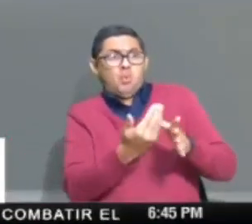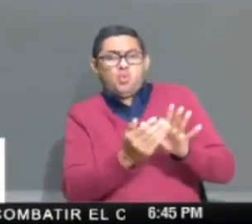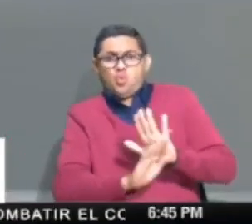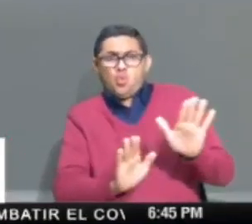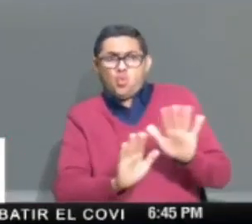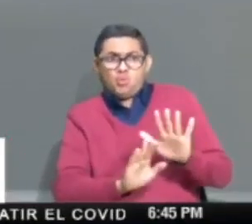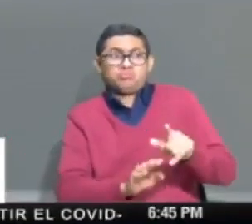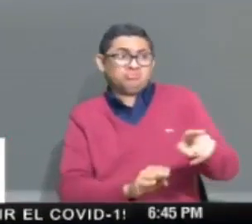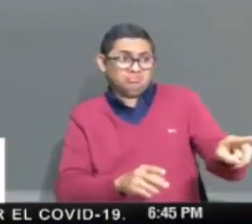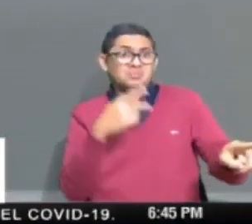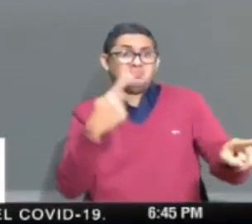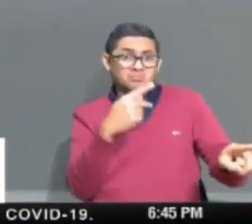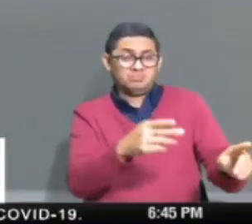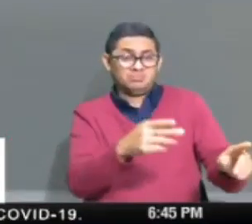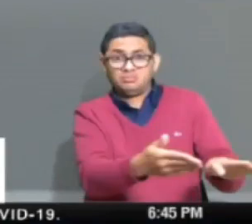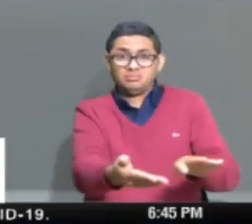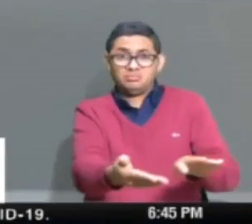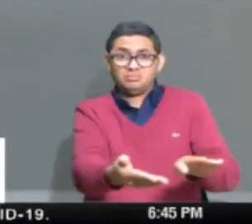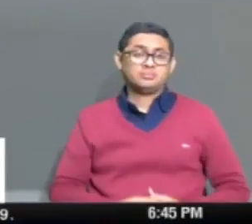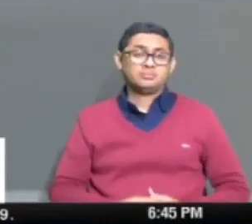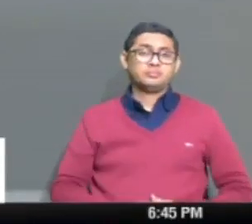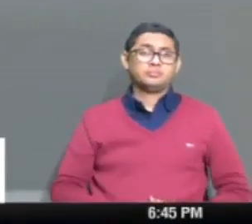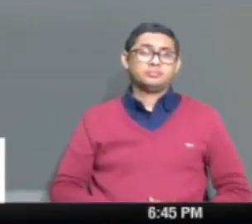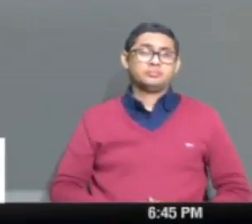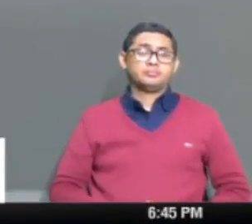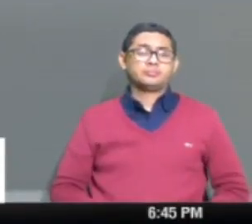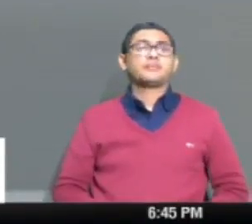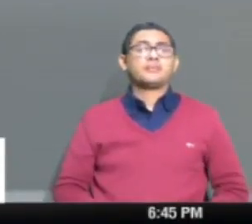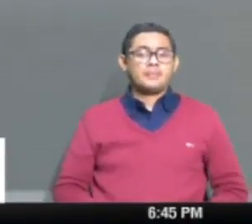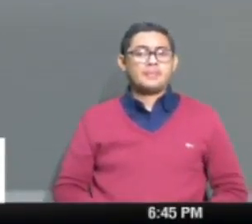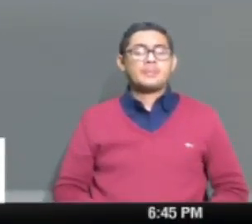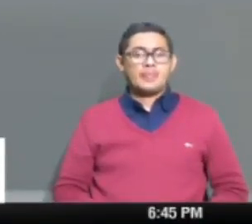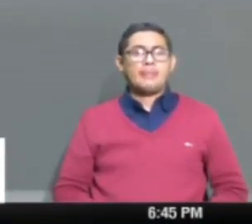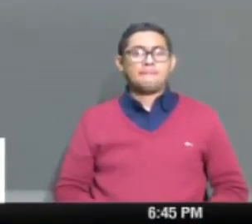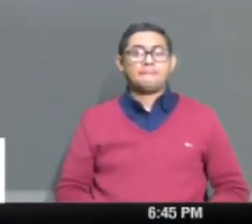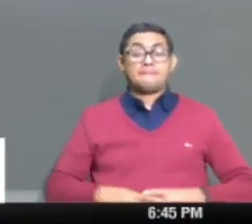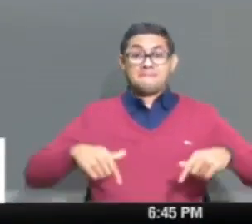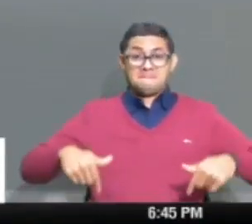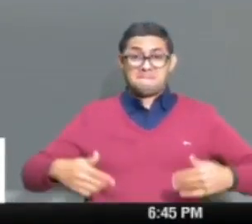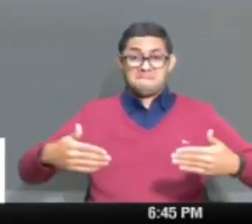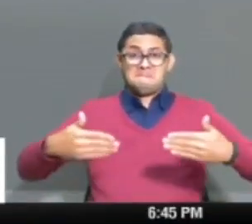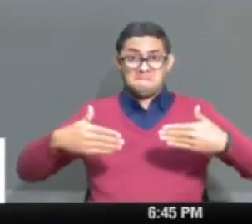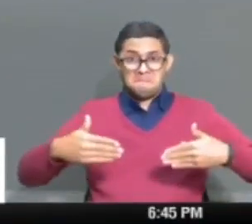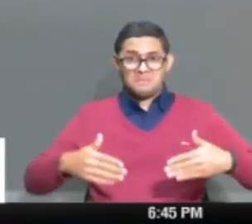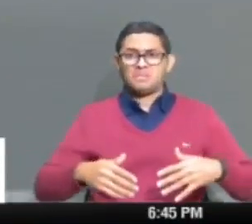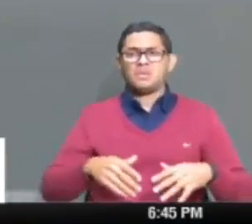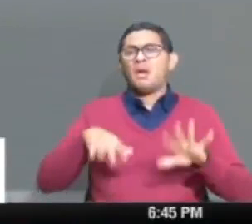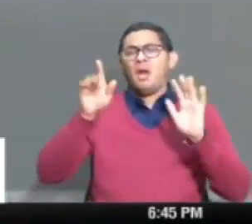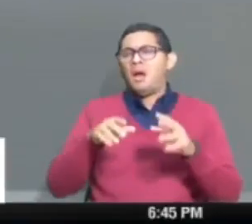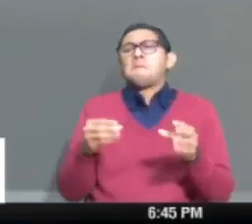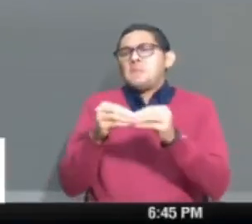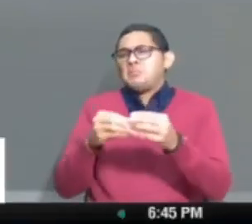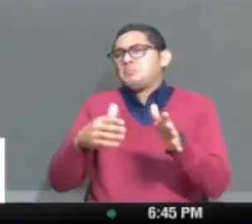otros panameños al peligro de la muerte panamá no puede permitirse el sacrificio de